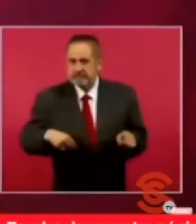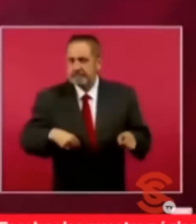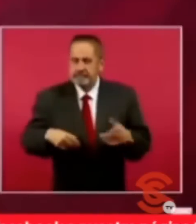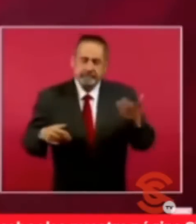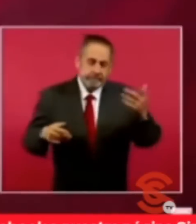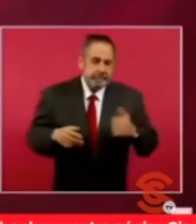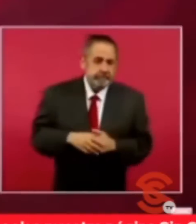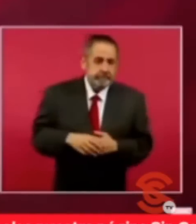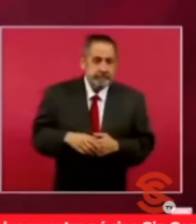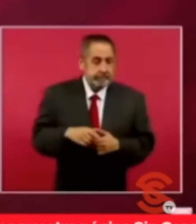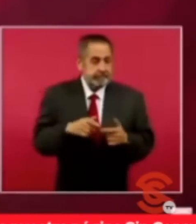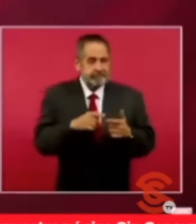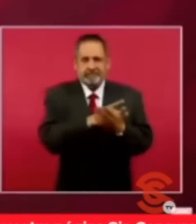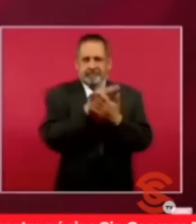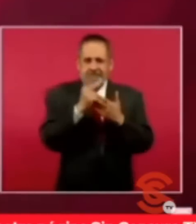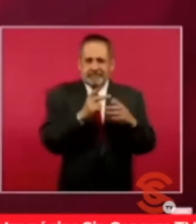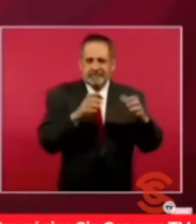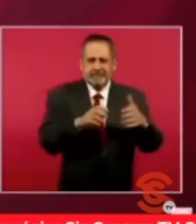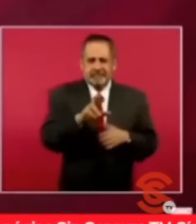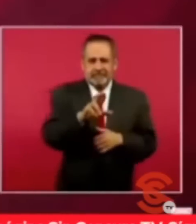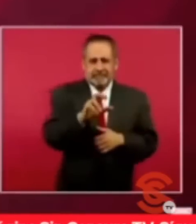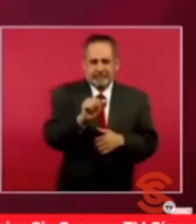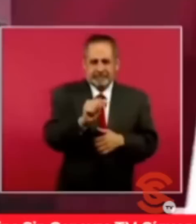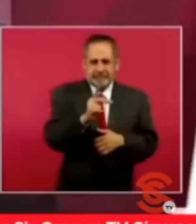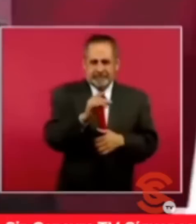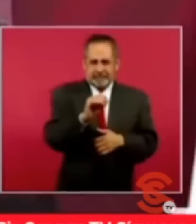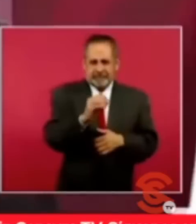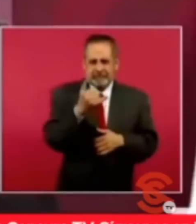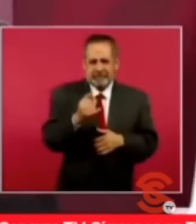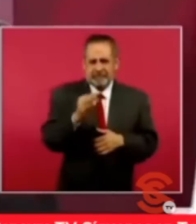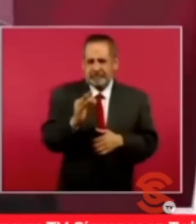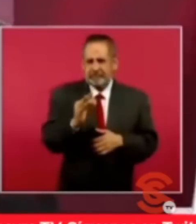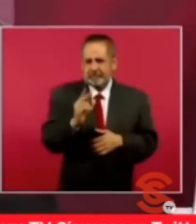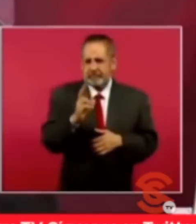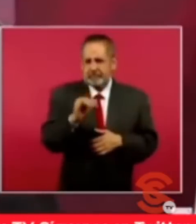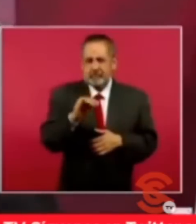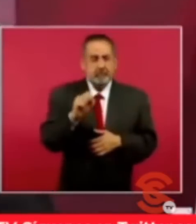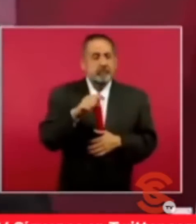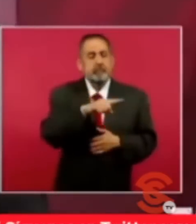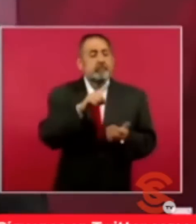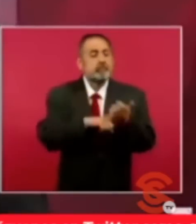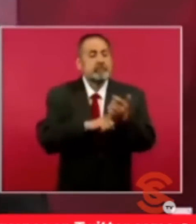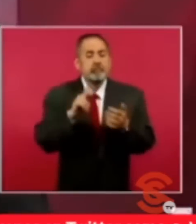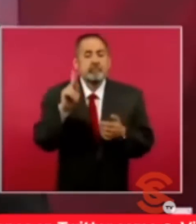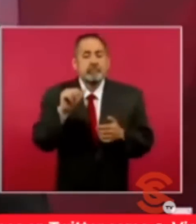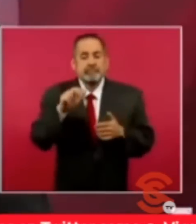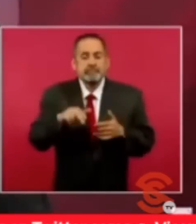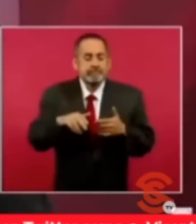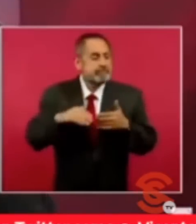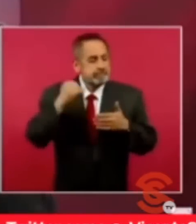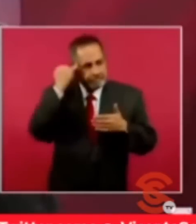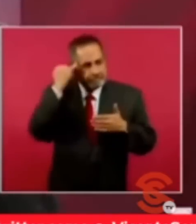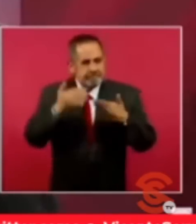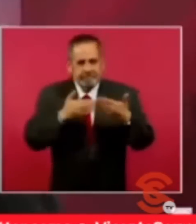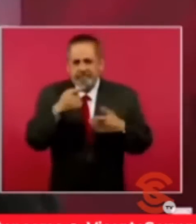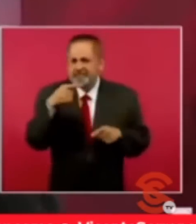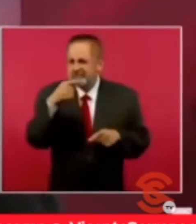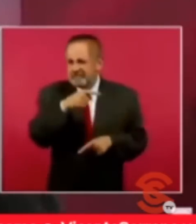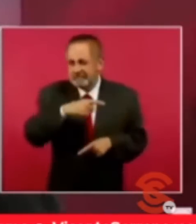inocentes. Rápido y Furioso, para quienes no lo saben, fue una estrategia que supuestamente